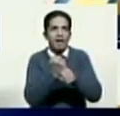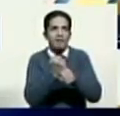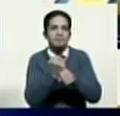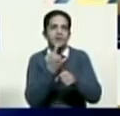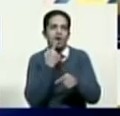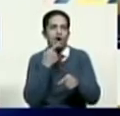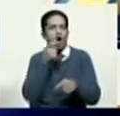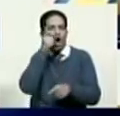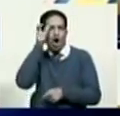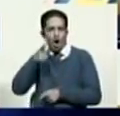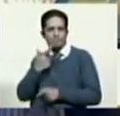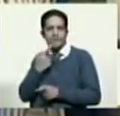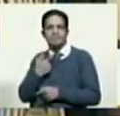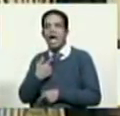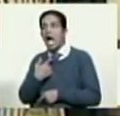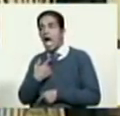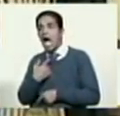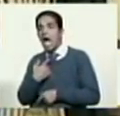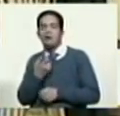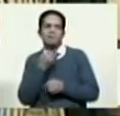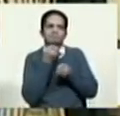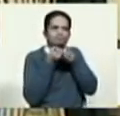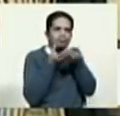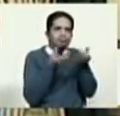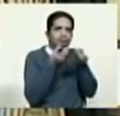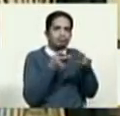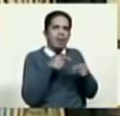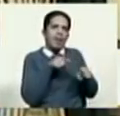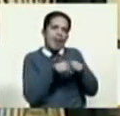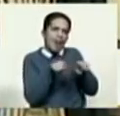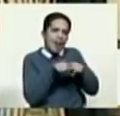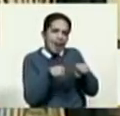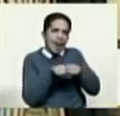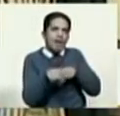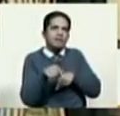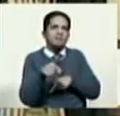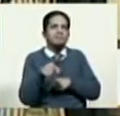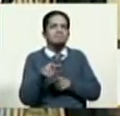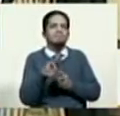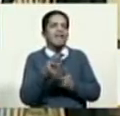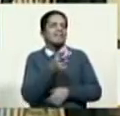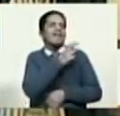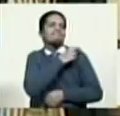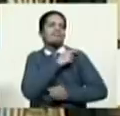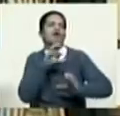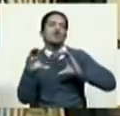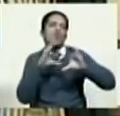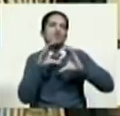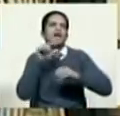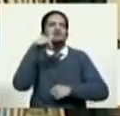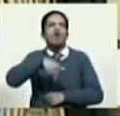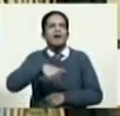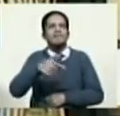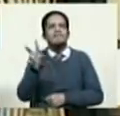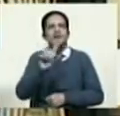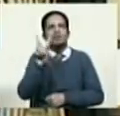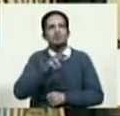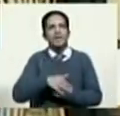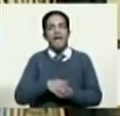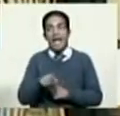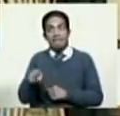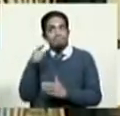Tuvimos al jefe de las comunicaciones del Palacio de Miraflores, que tenía acceso a